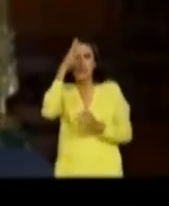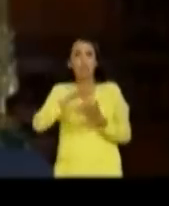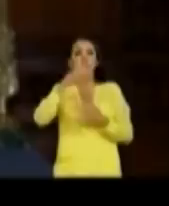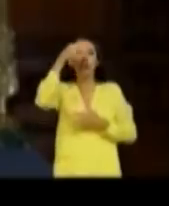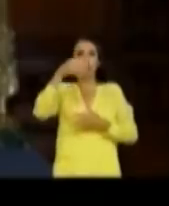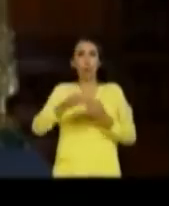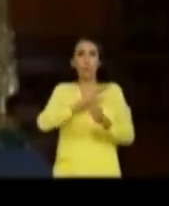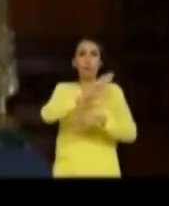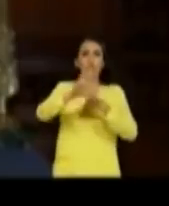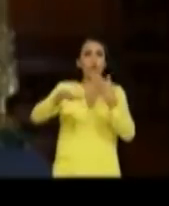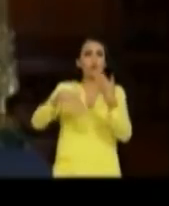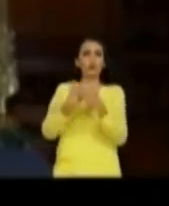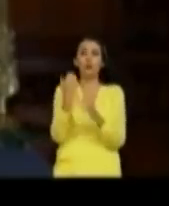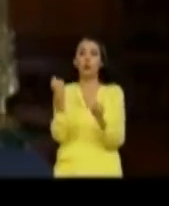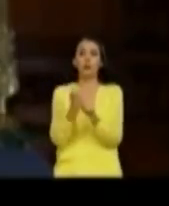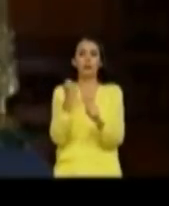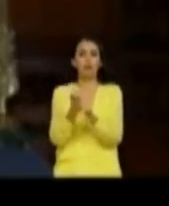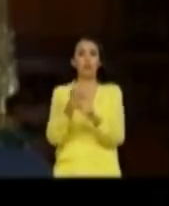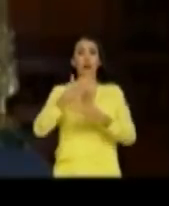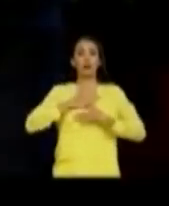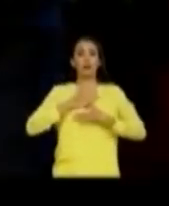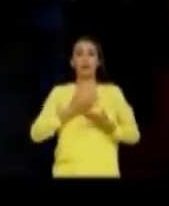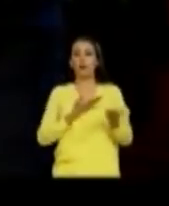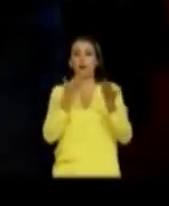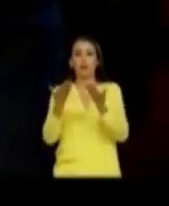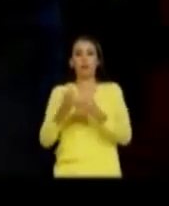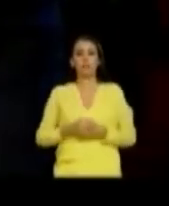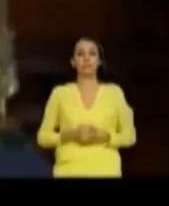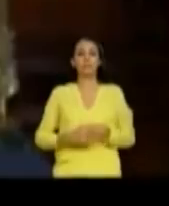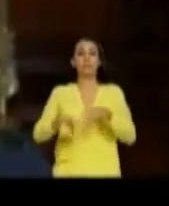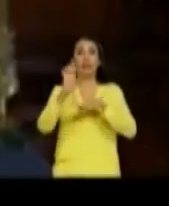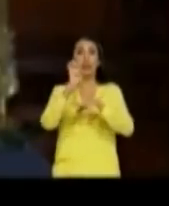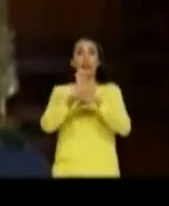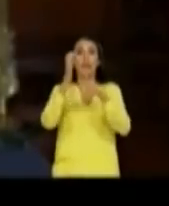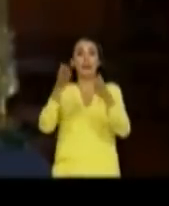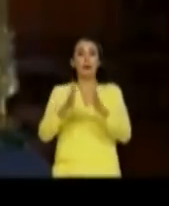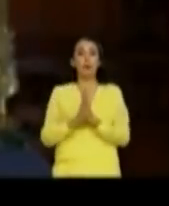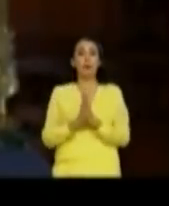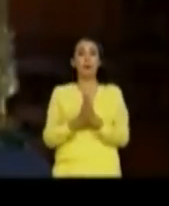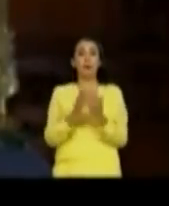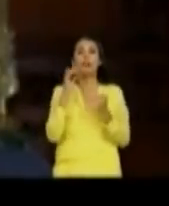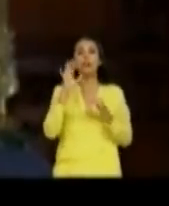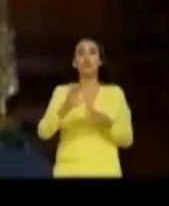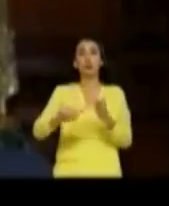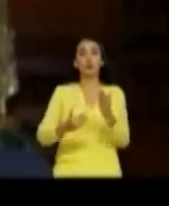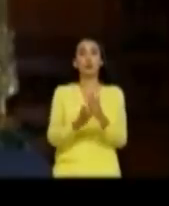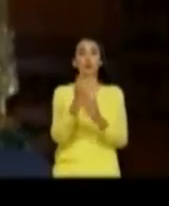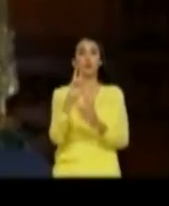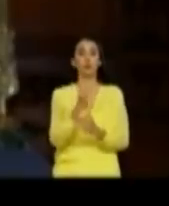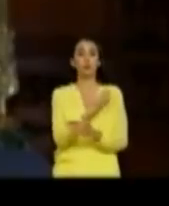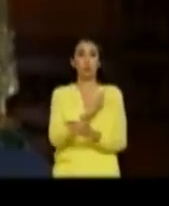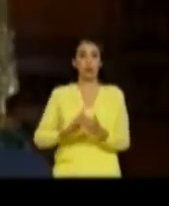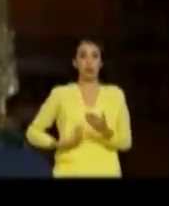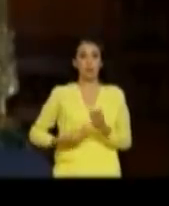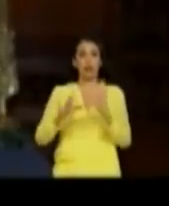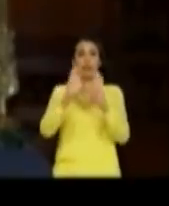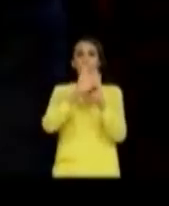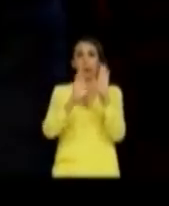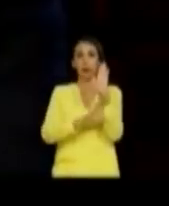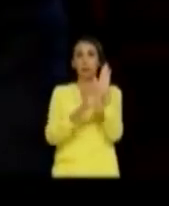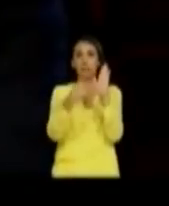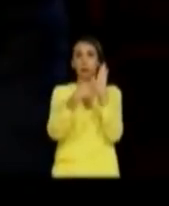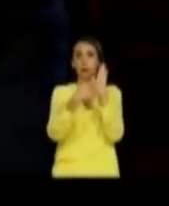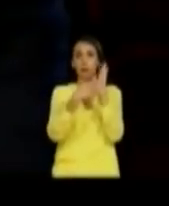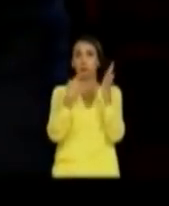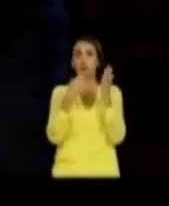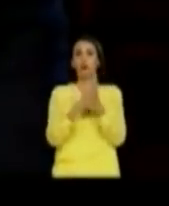desde el 24 de mayo de 2017, el gobierno ha colocado más de 245 millones de dólares en créditos en todo el país y se han